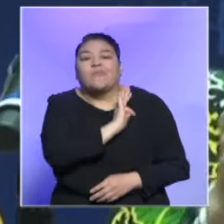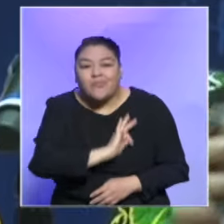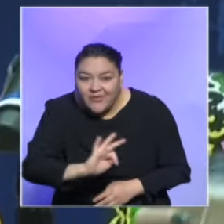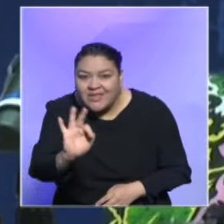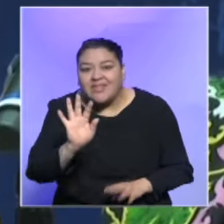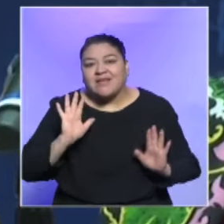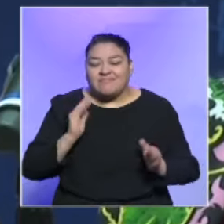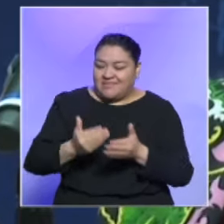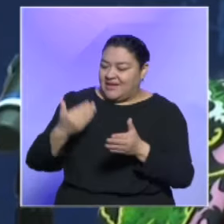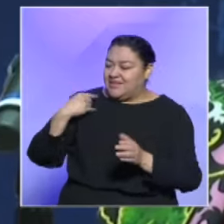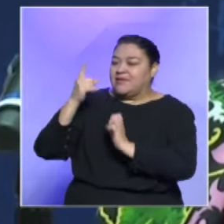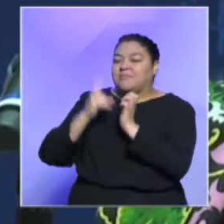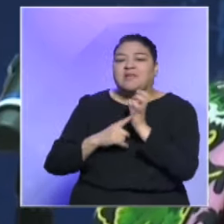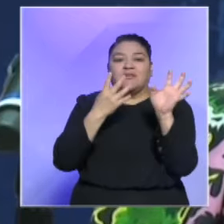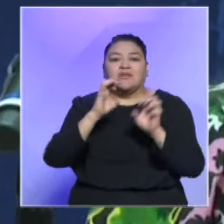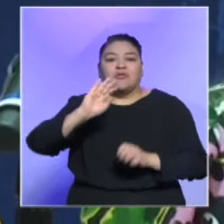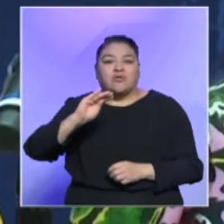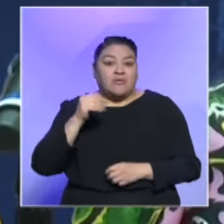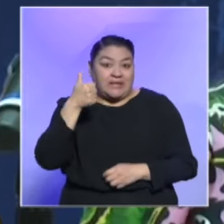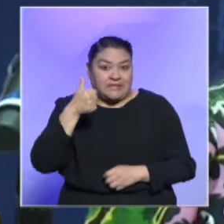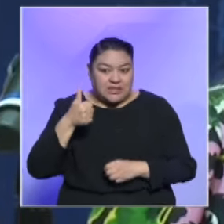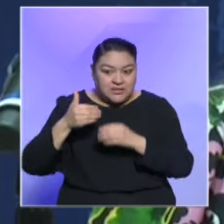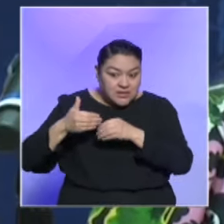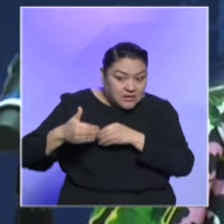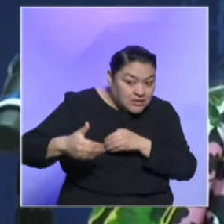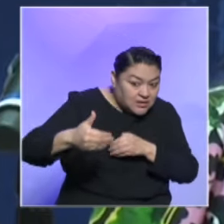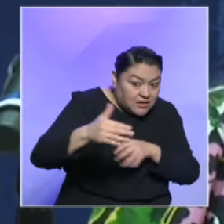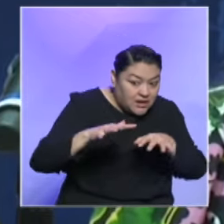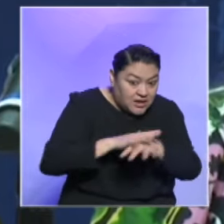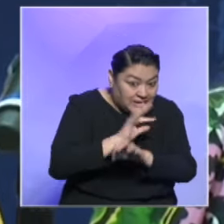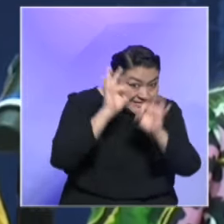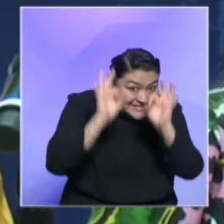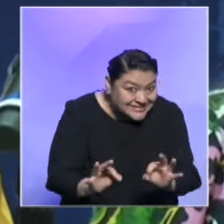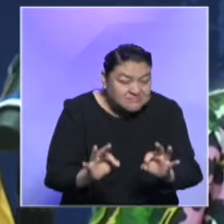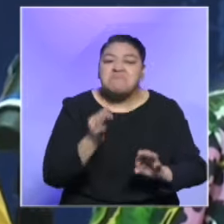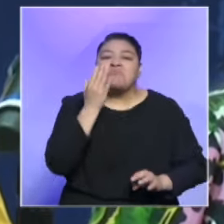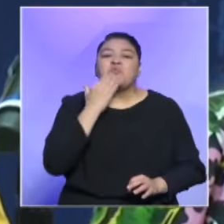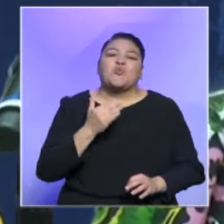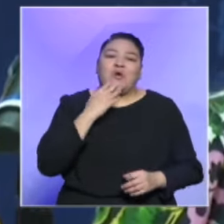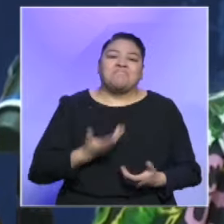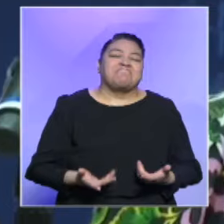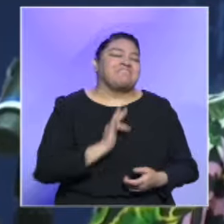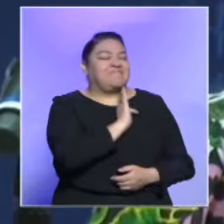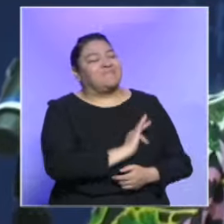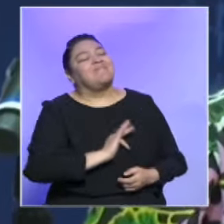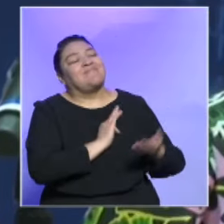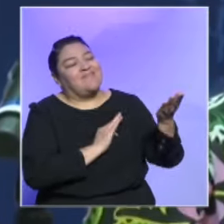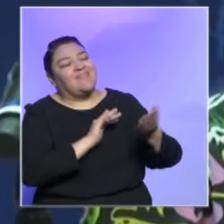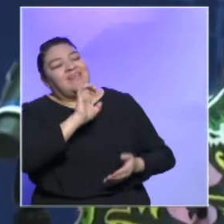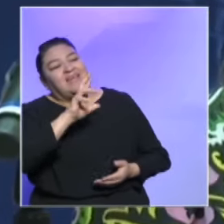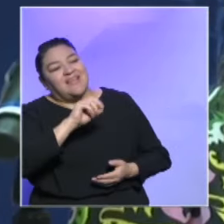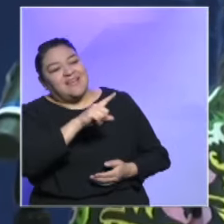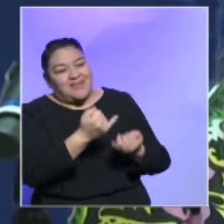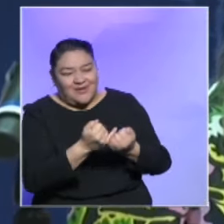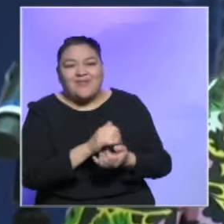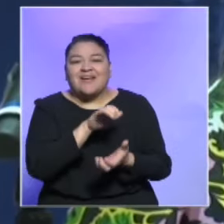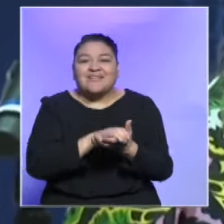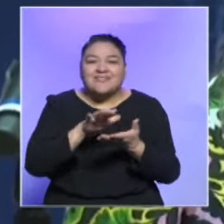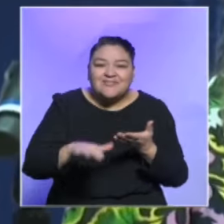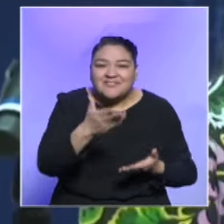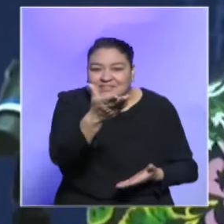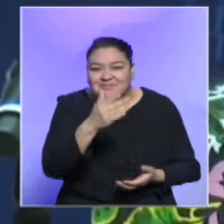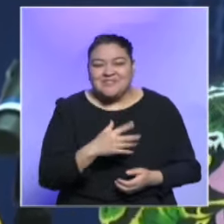desde 1996 yo no he visto una buena reforma electoral. En fin, estimado Enrique, muchas felicidades. Felicito a tu señora, de